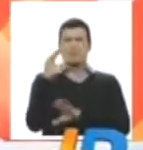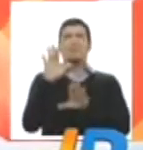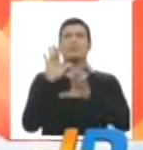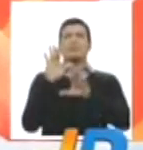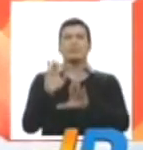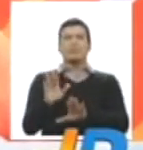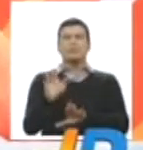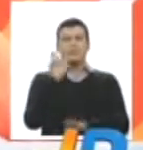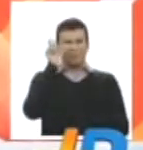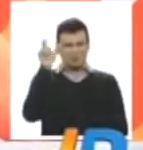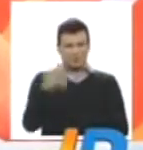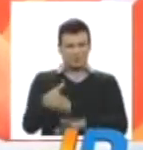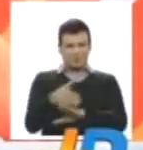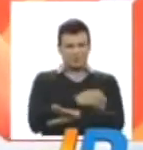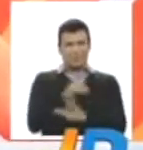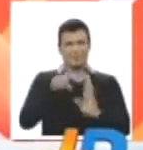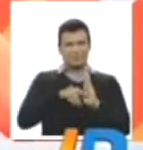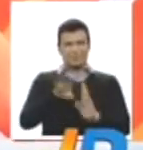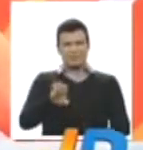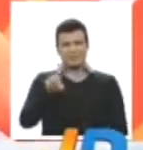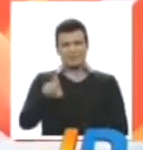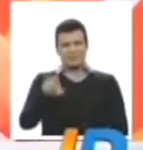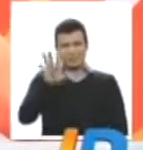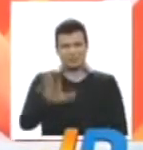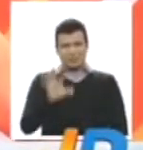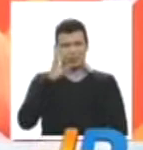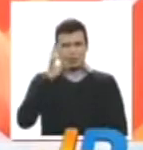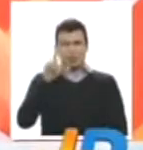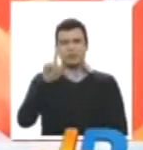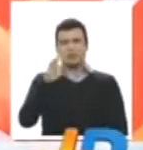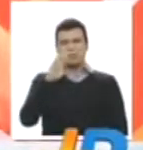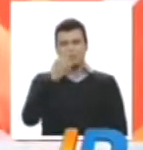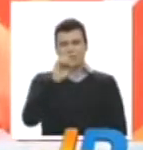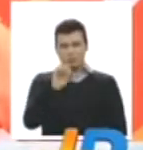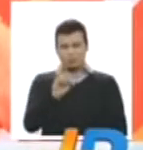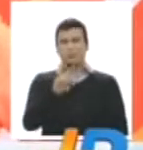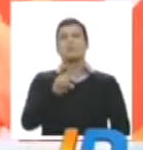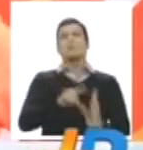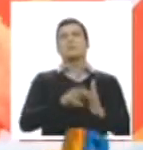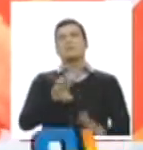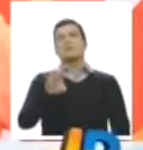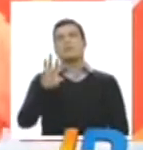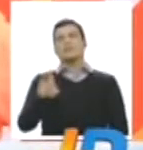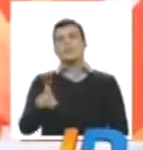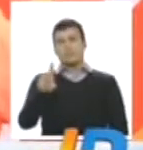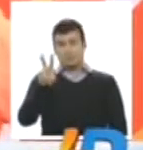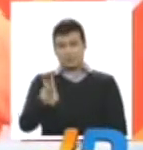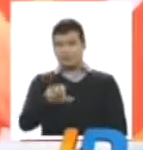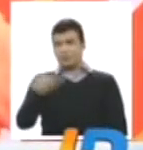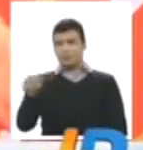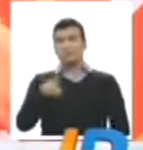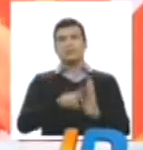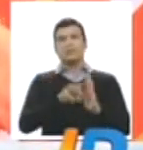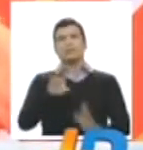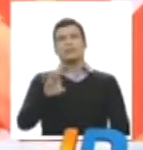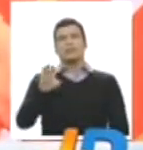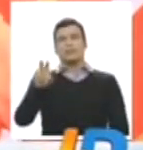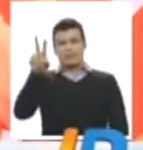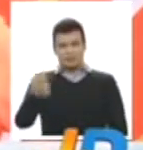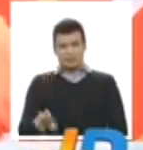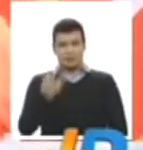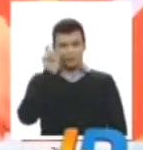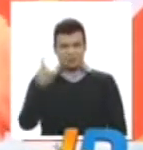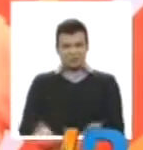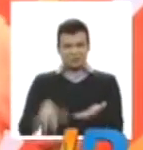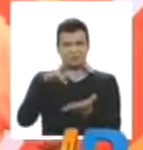en 1985, 1987 y en 1991 Oliverio Rincón. En la Vuelta a España, el enviado